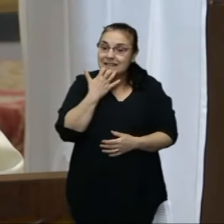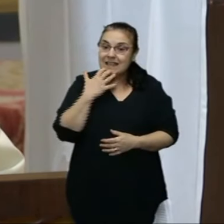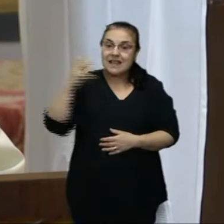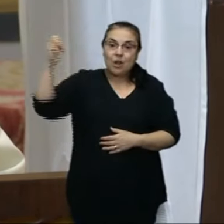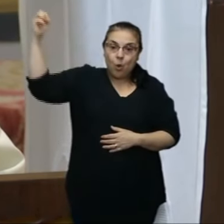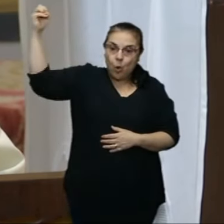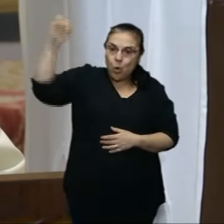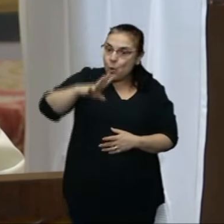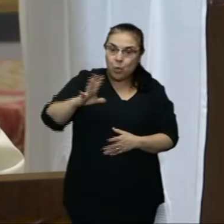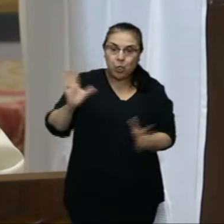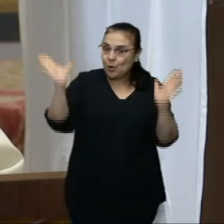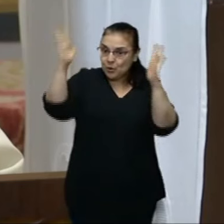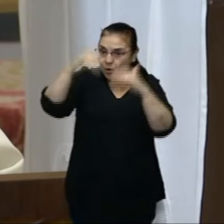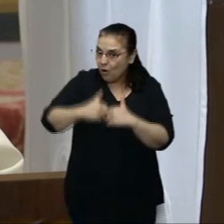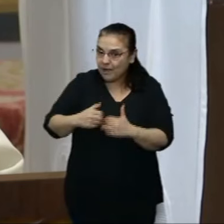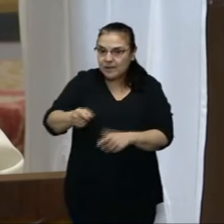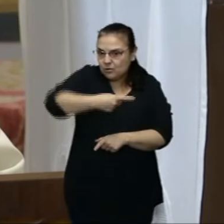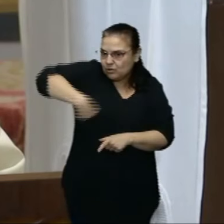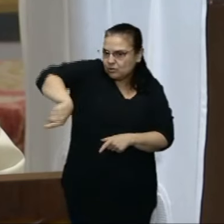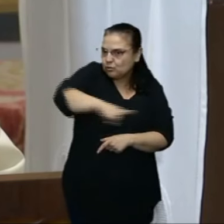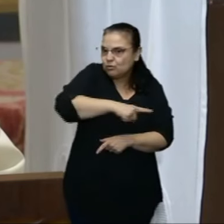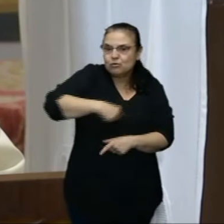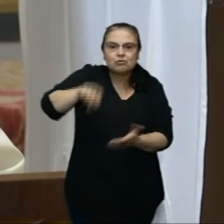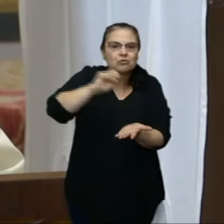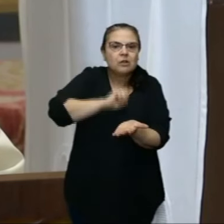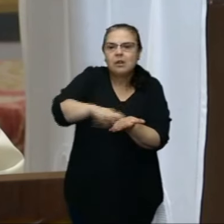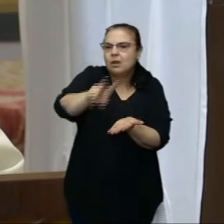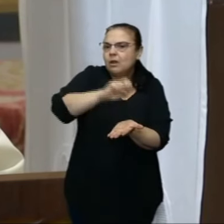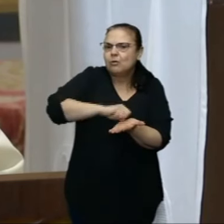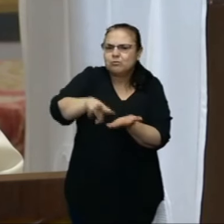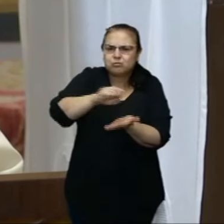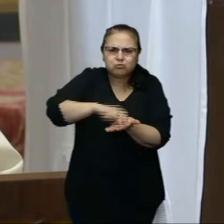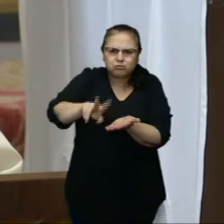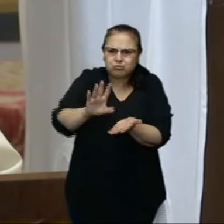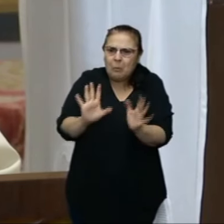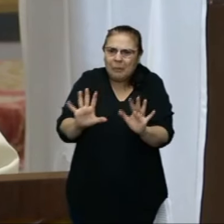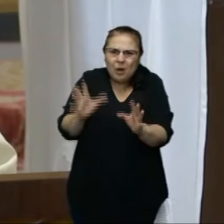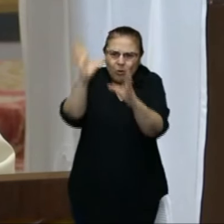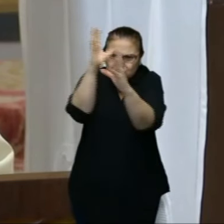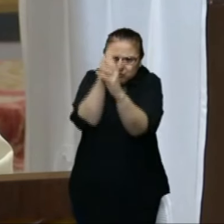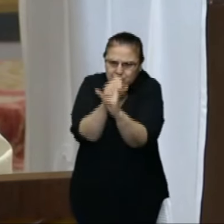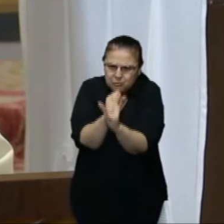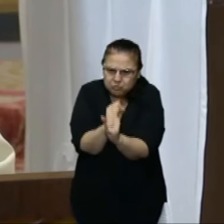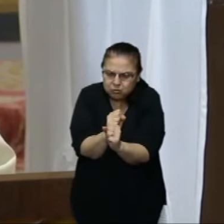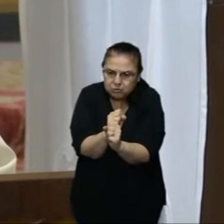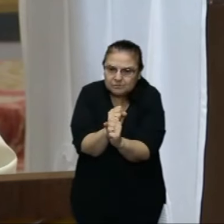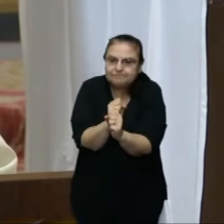Cristo, andamos en tinieblas, andamos en la oscuridad.